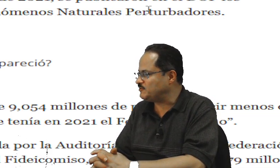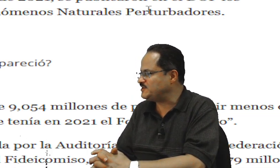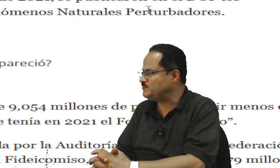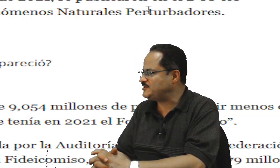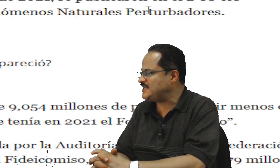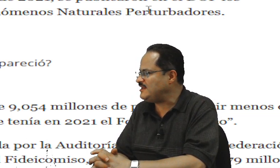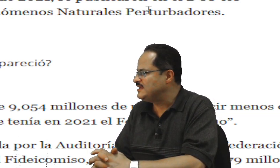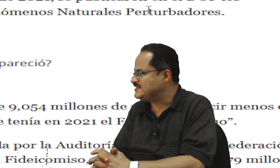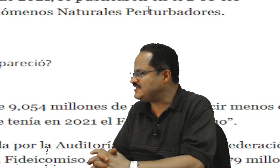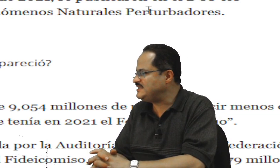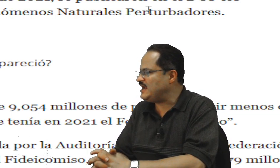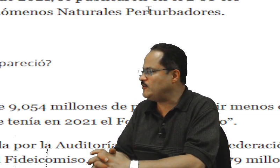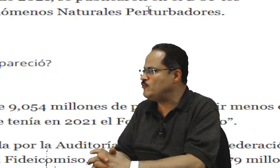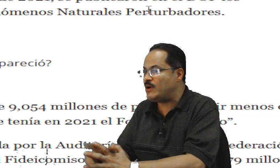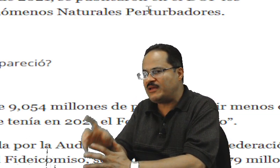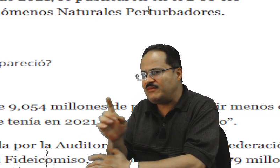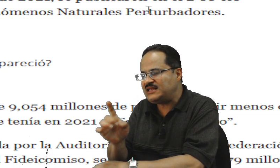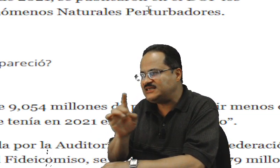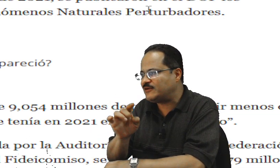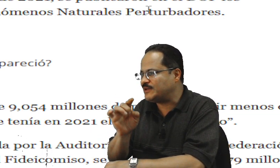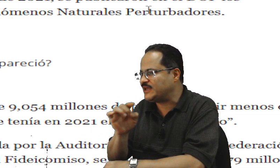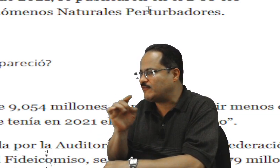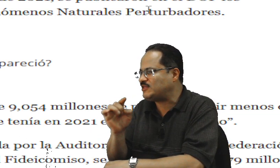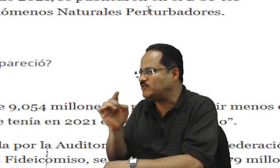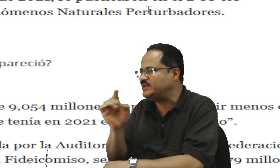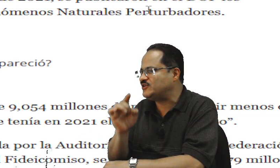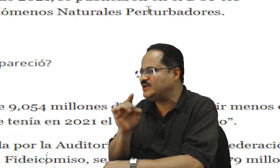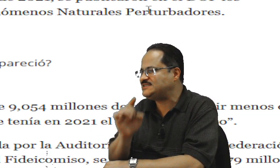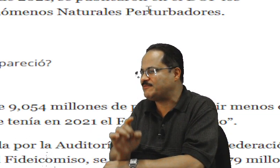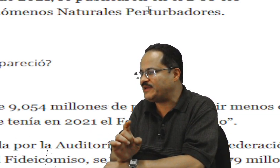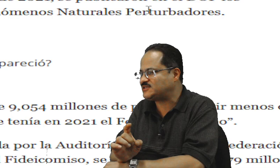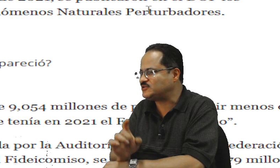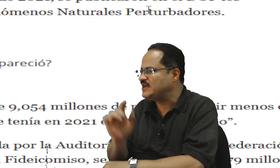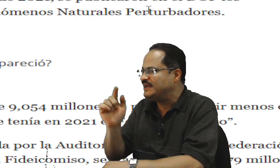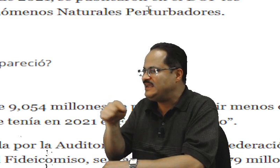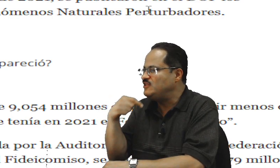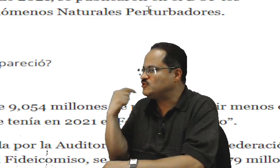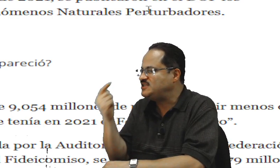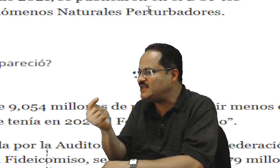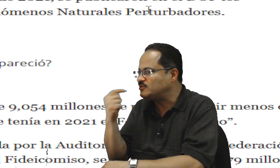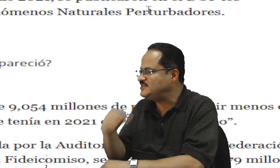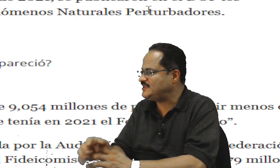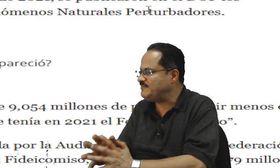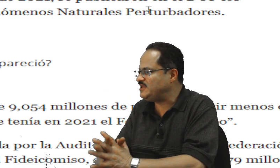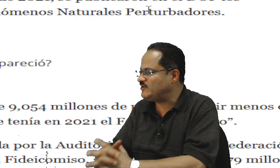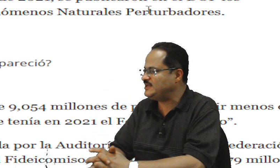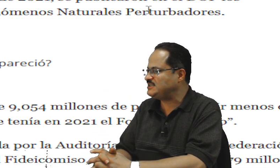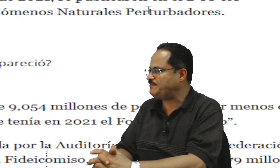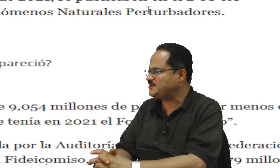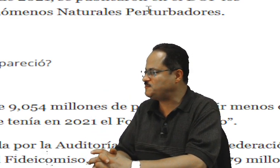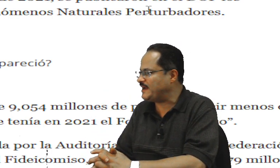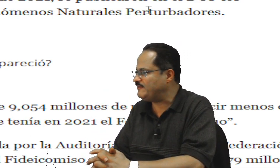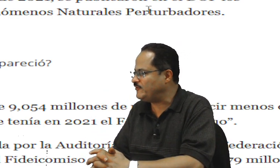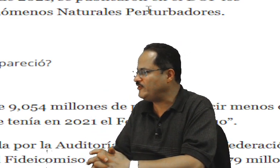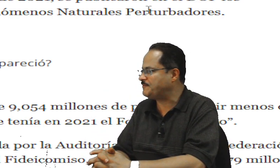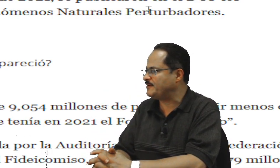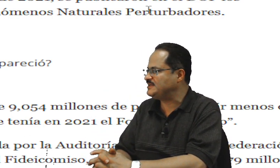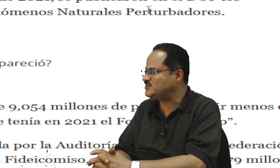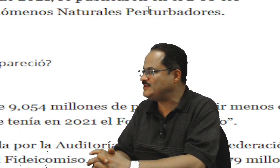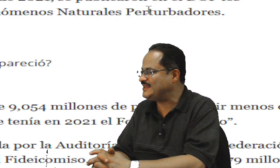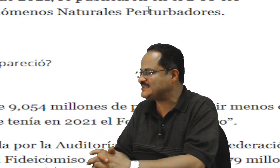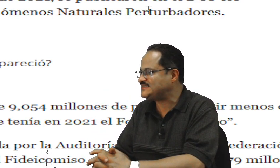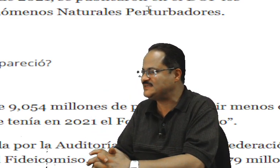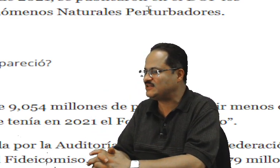solicitud presupuestal se destinaron 9054 millones de pesos y 207 millones de pesos para el fondo de